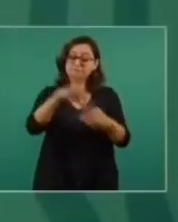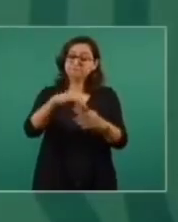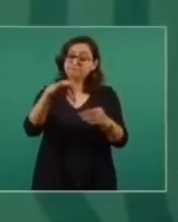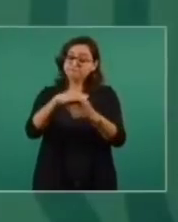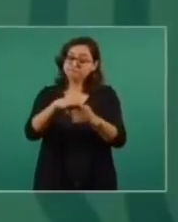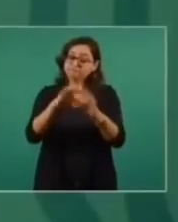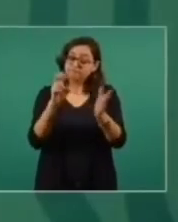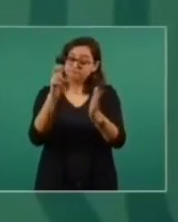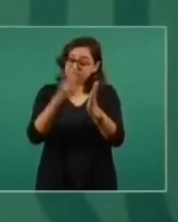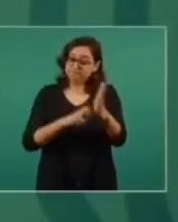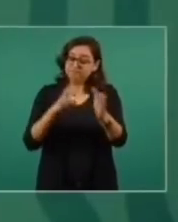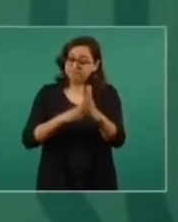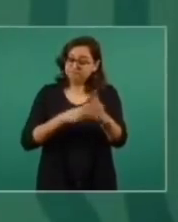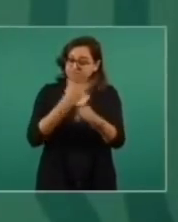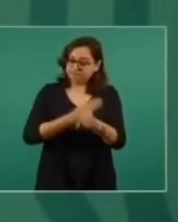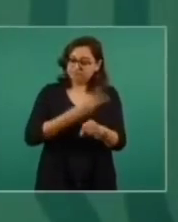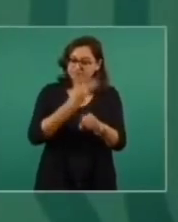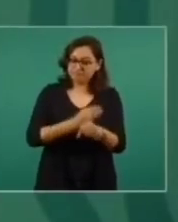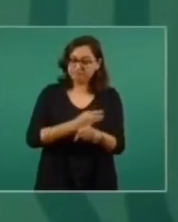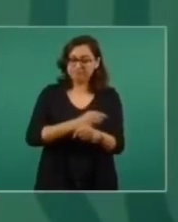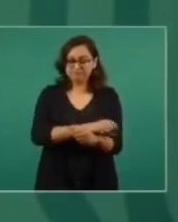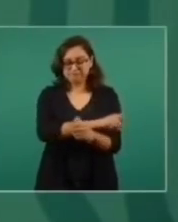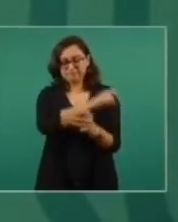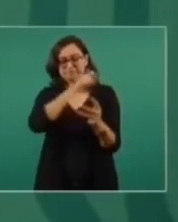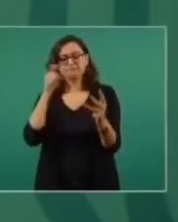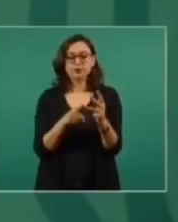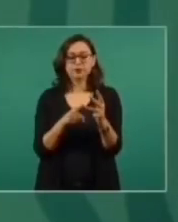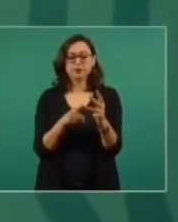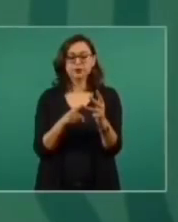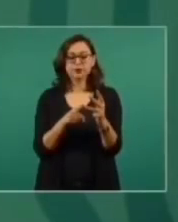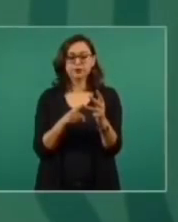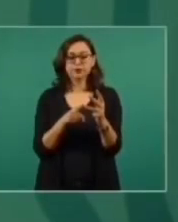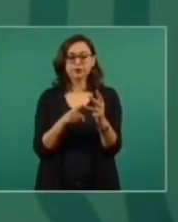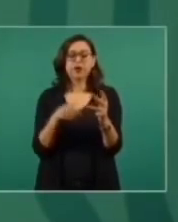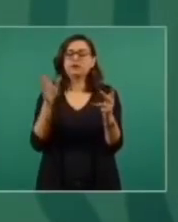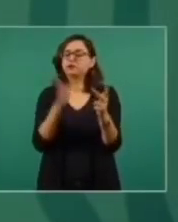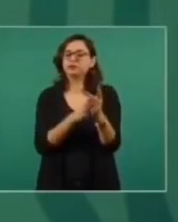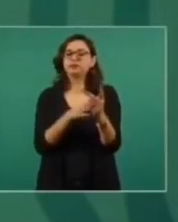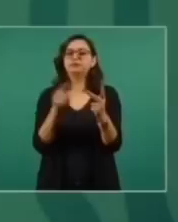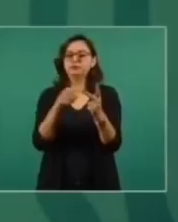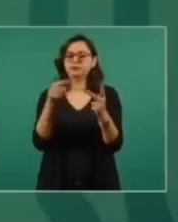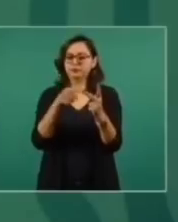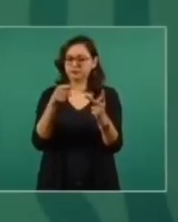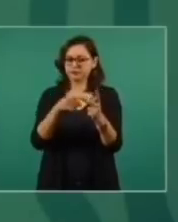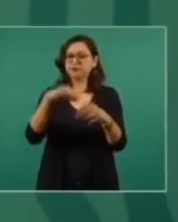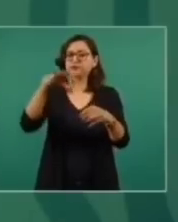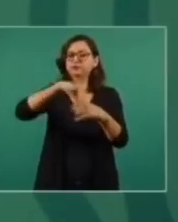electoral. Otra cosa, los costos. No es posible